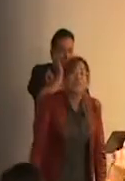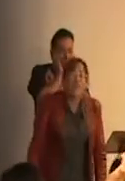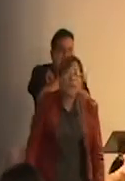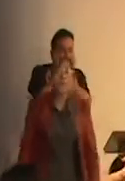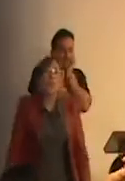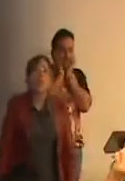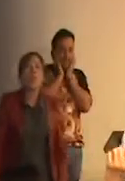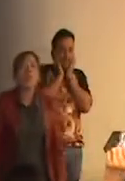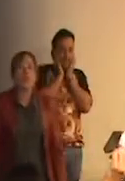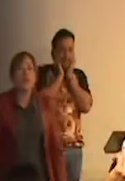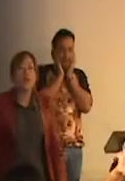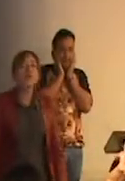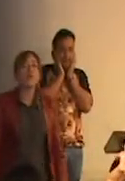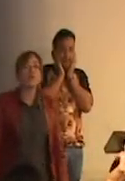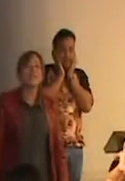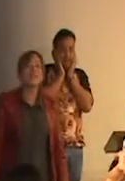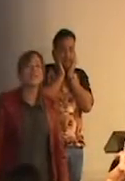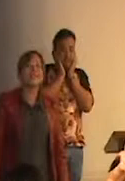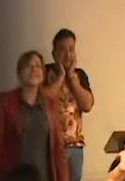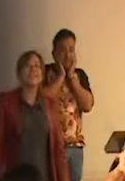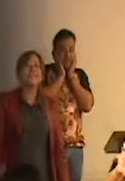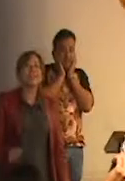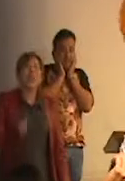Escuchémonos, porfa.